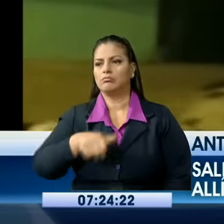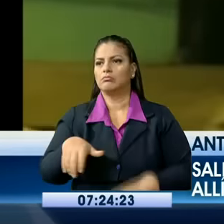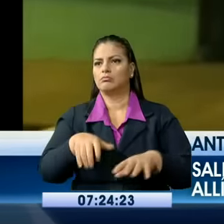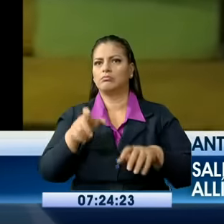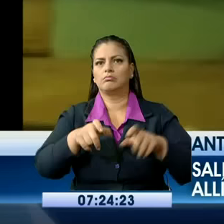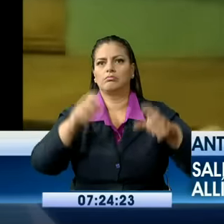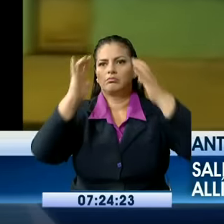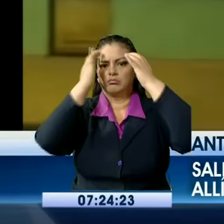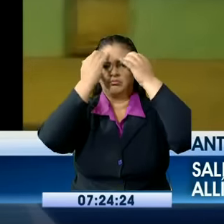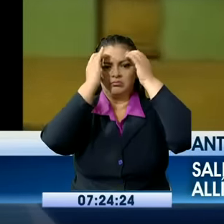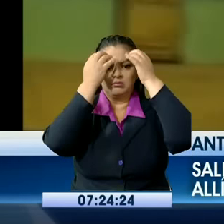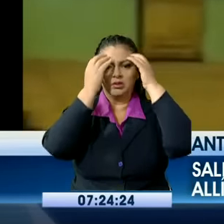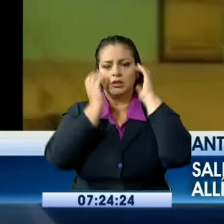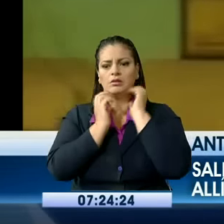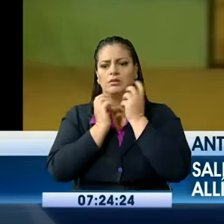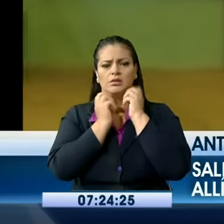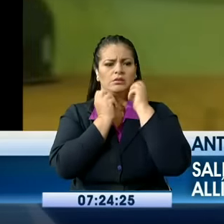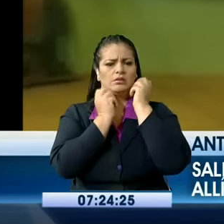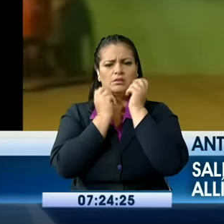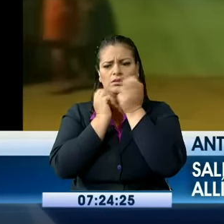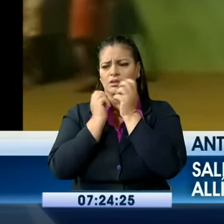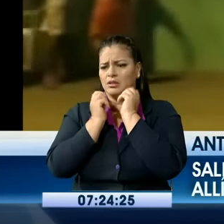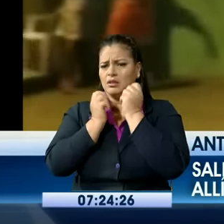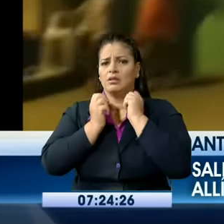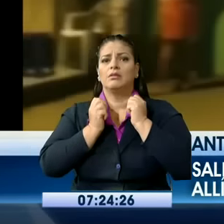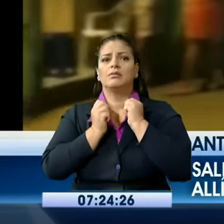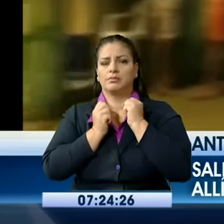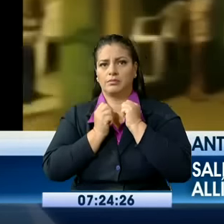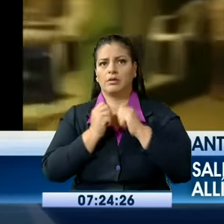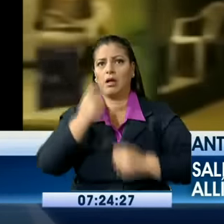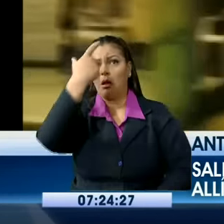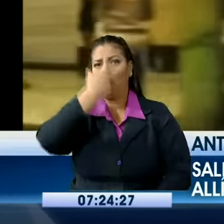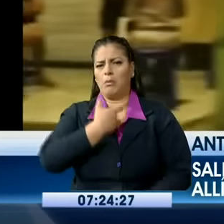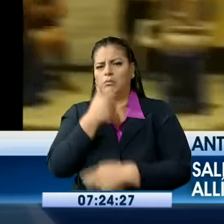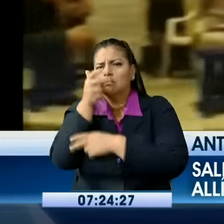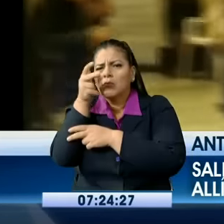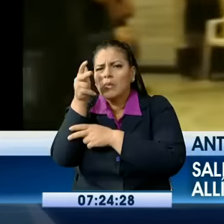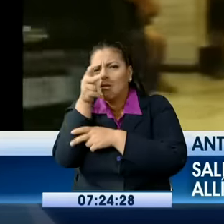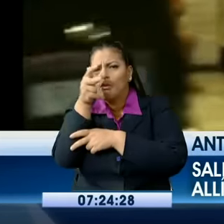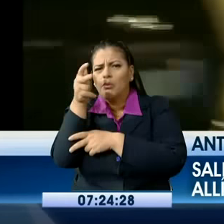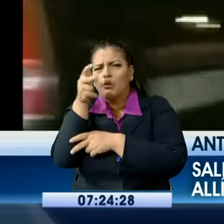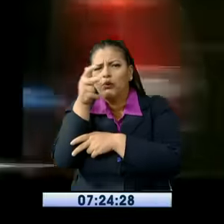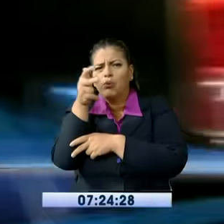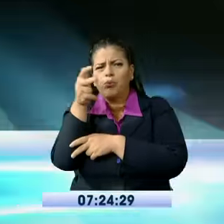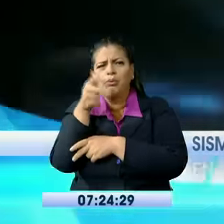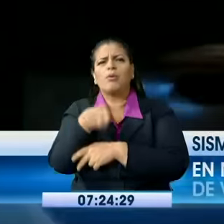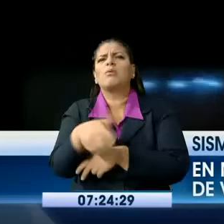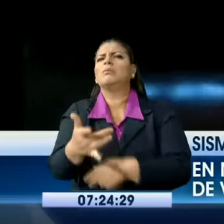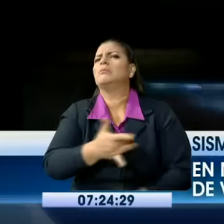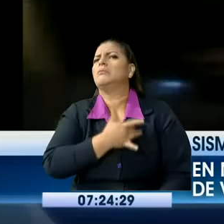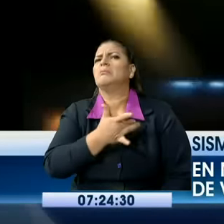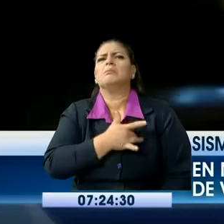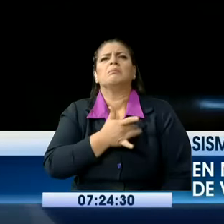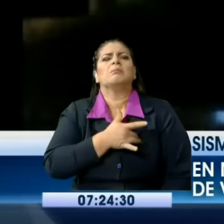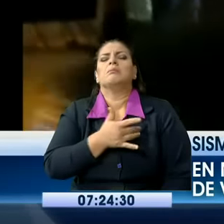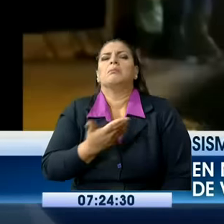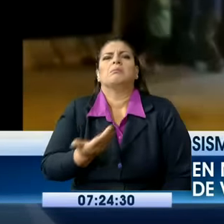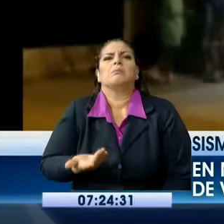nerviosismo colectivo en diferentes ciudades del país. Videos aficionados muestran los momentos que vivieron varias personas en